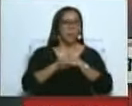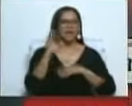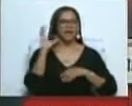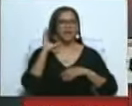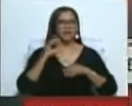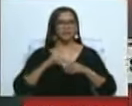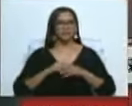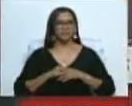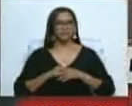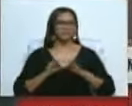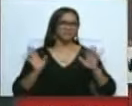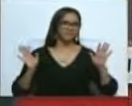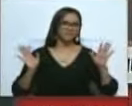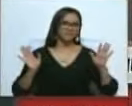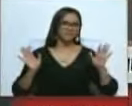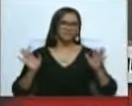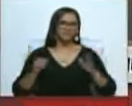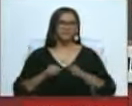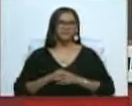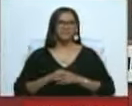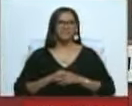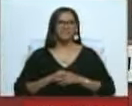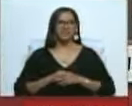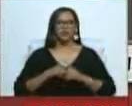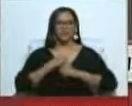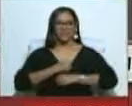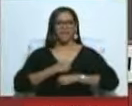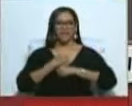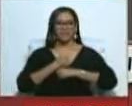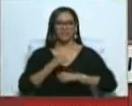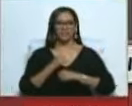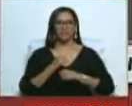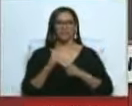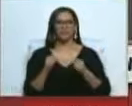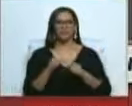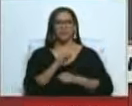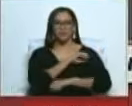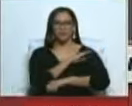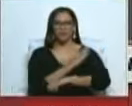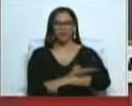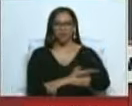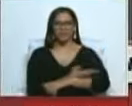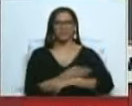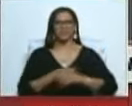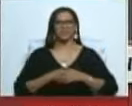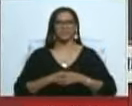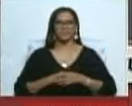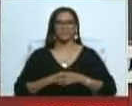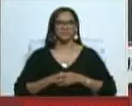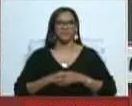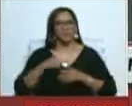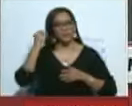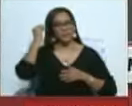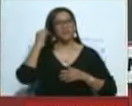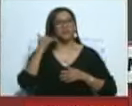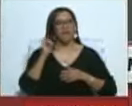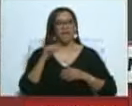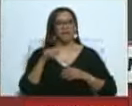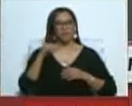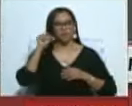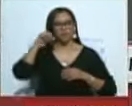Mandada. Los caballos de acero que llaman. Los lanceros de los caballos de acero. Creo que hay unas